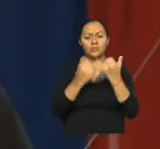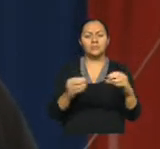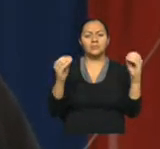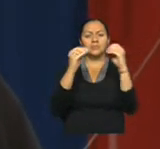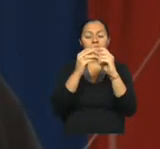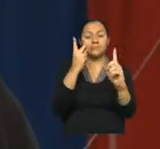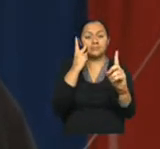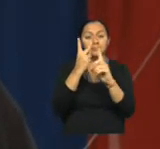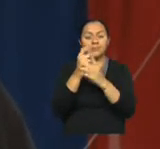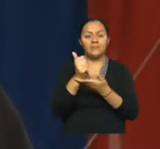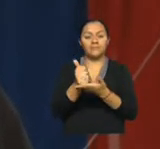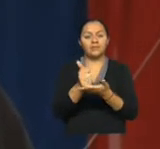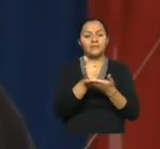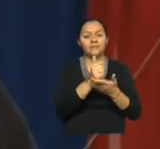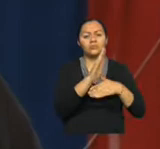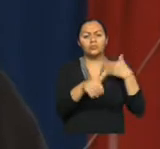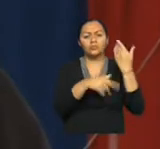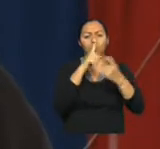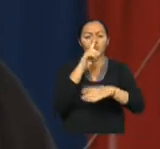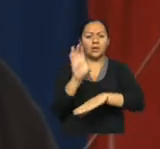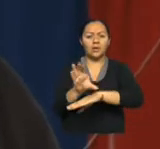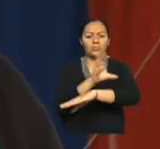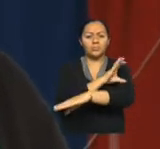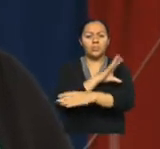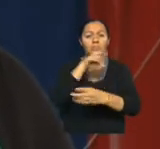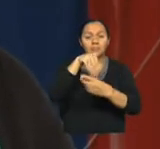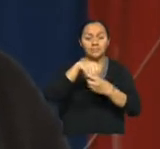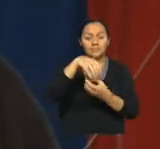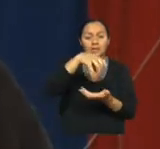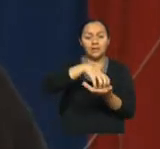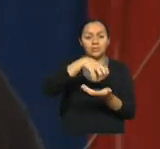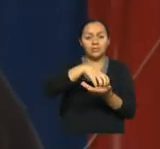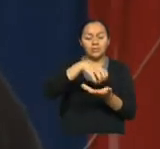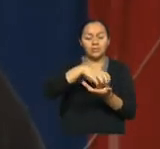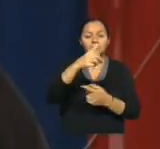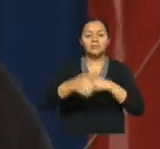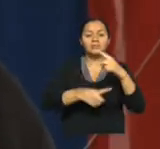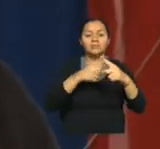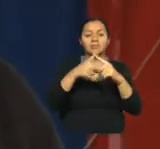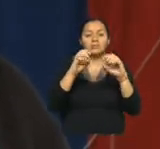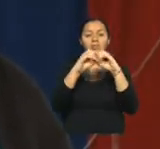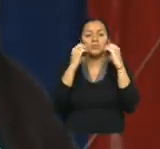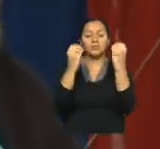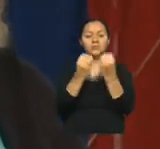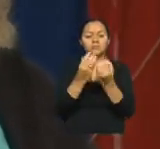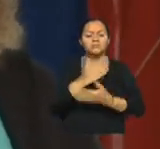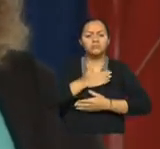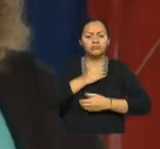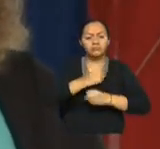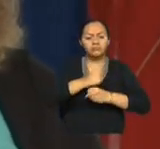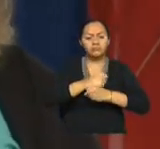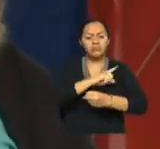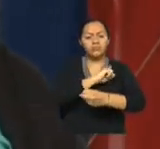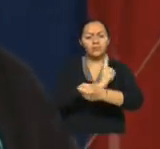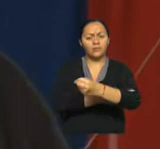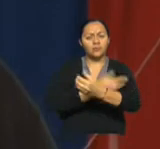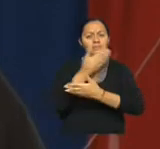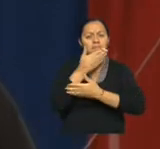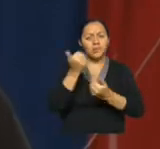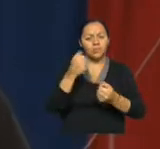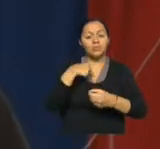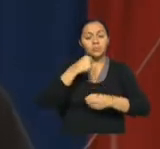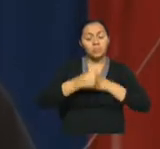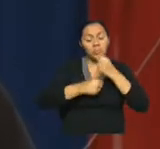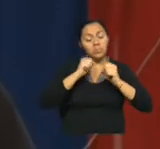hemos sido beneficiados en el campo, en cantones. Nosotros, las organizaciones, nos hemos fortalecido. Hemos